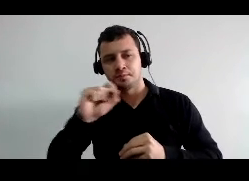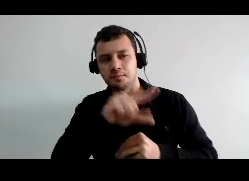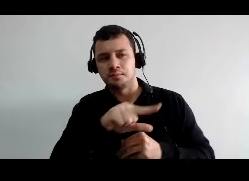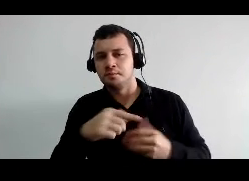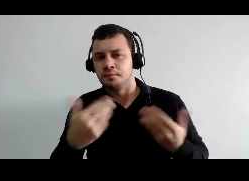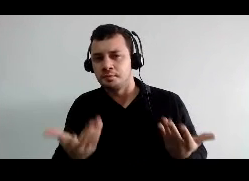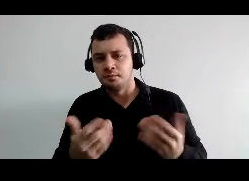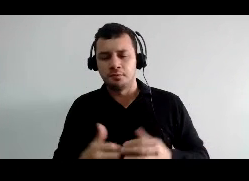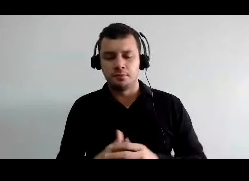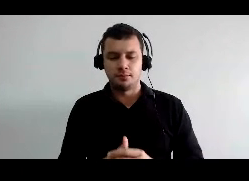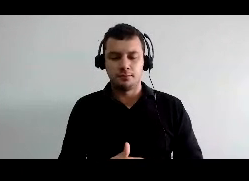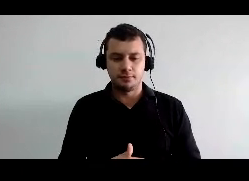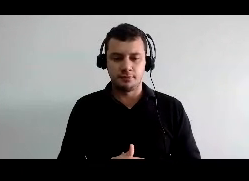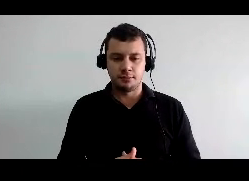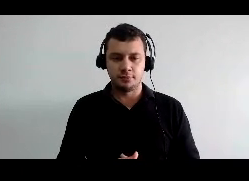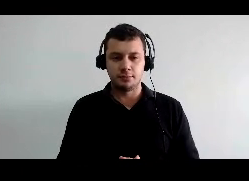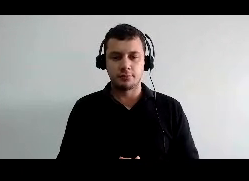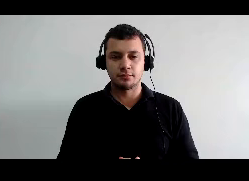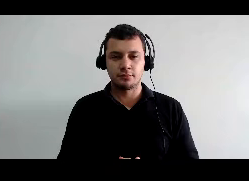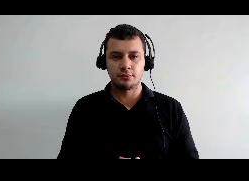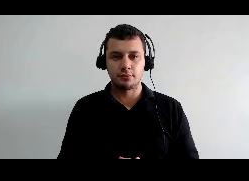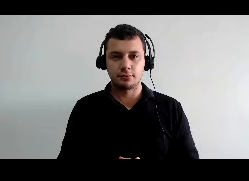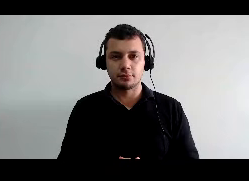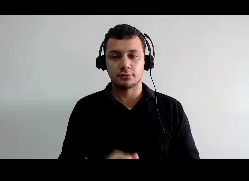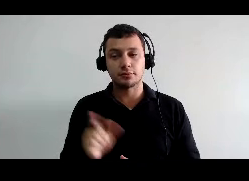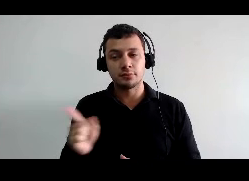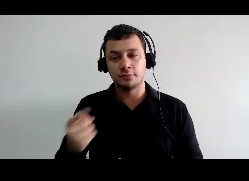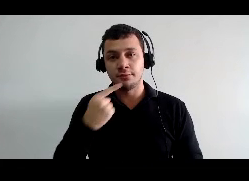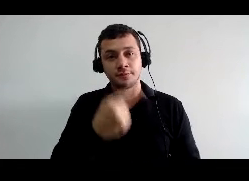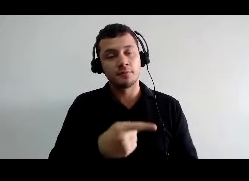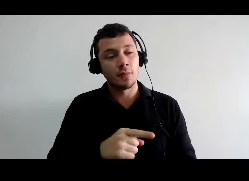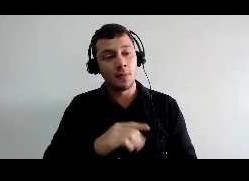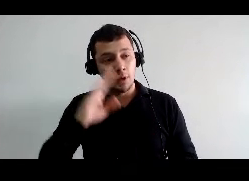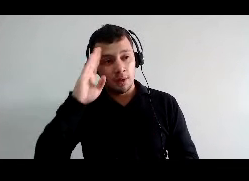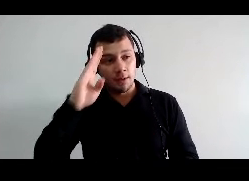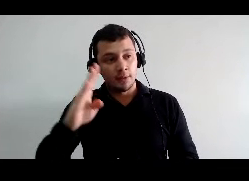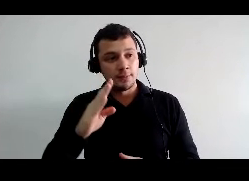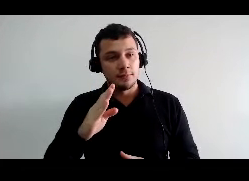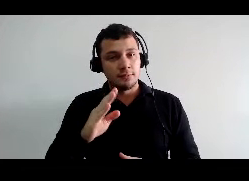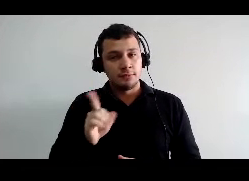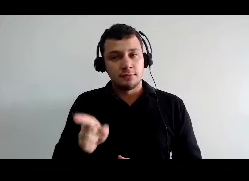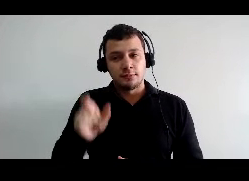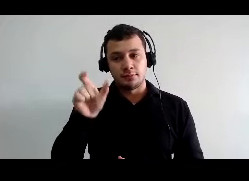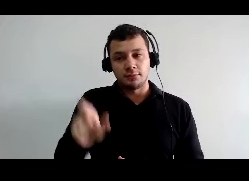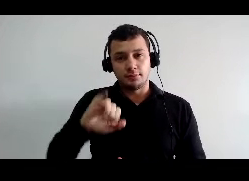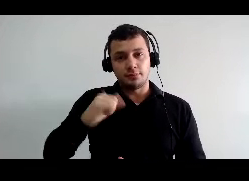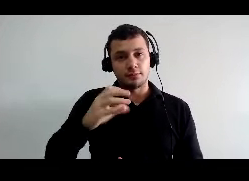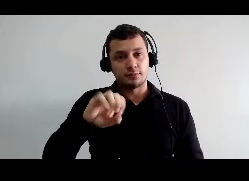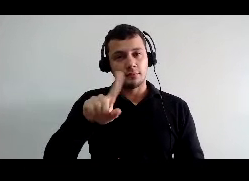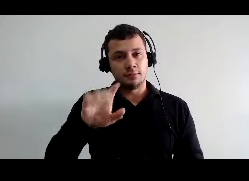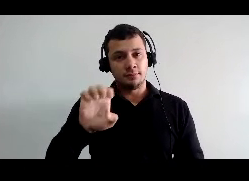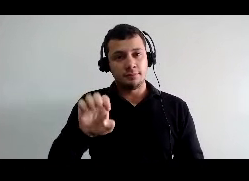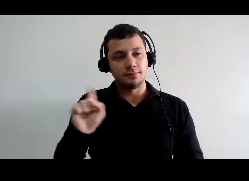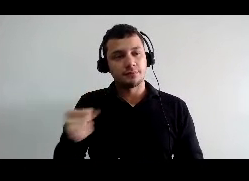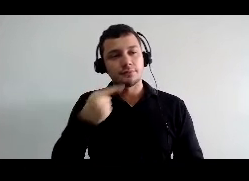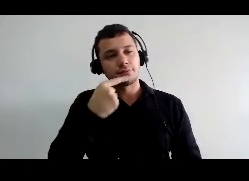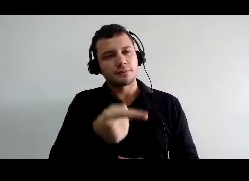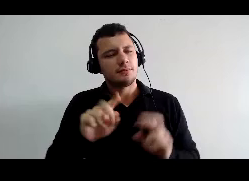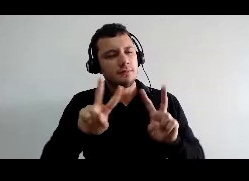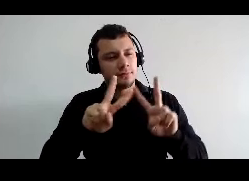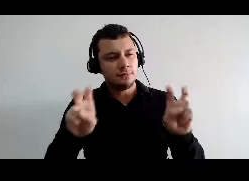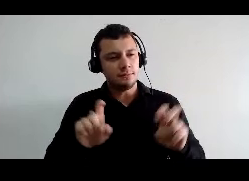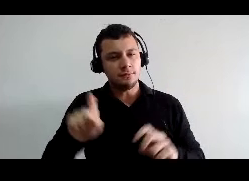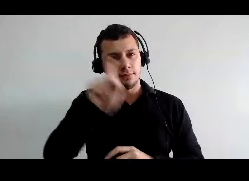acerca del sector José, buen día. El señor José nos dice que para algunos no es claro el tema de aerosoles.